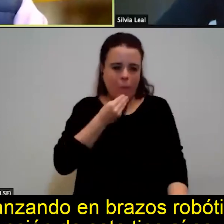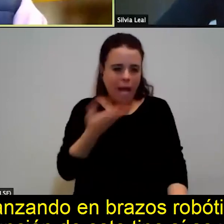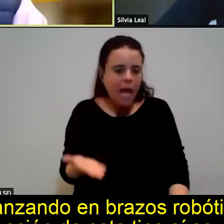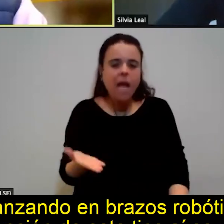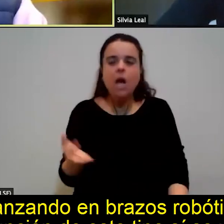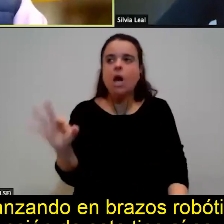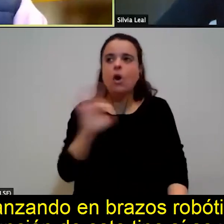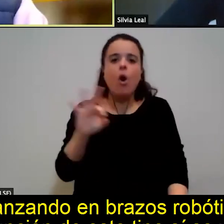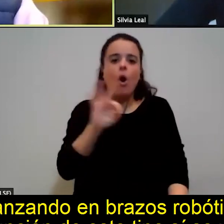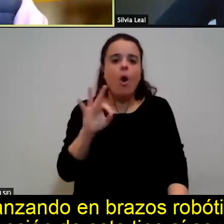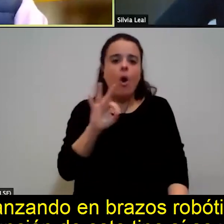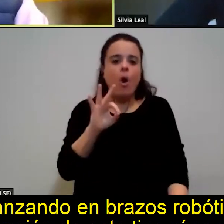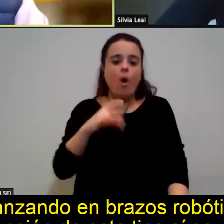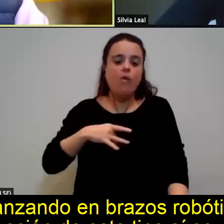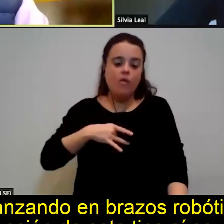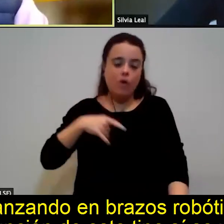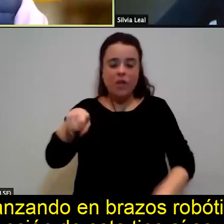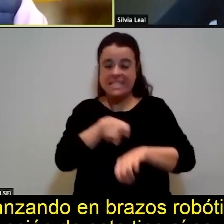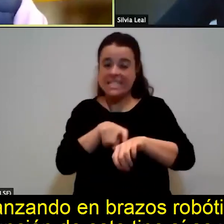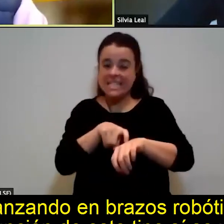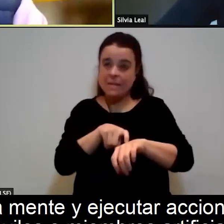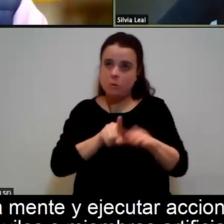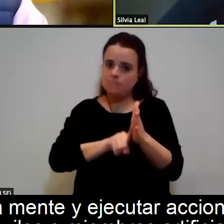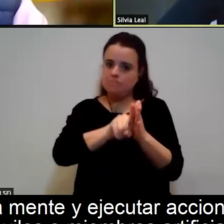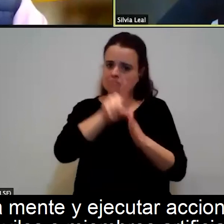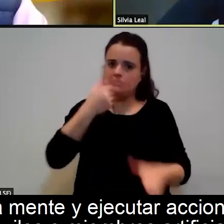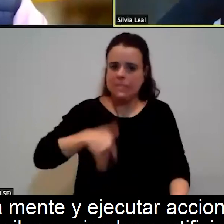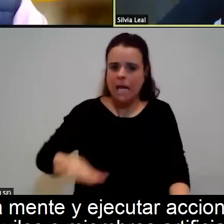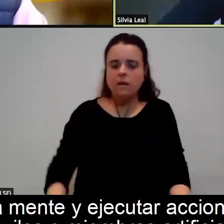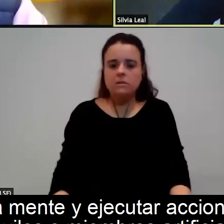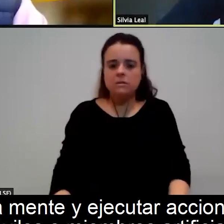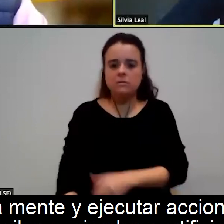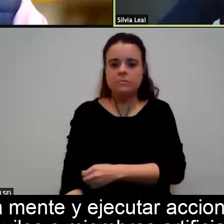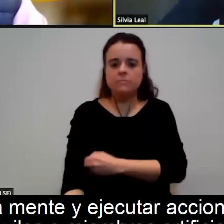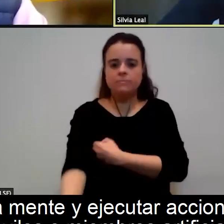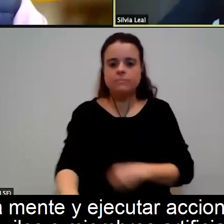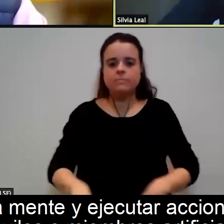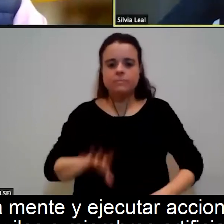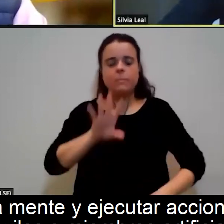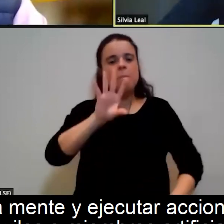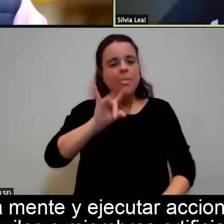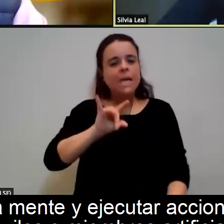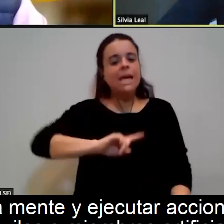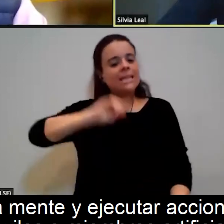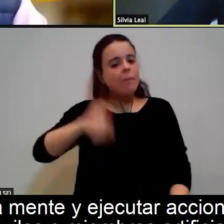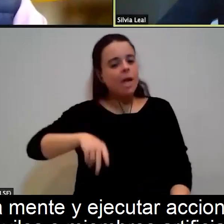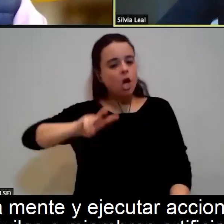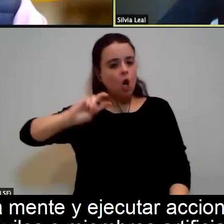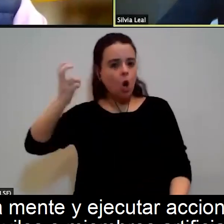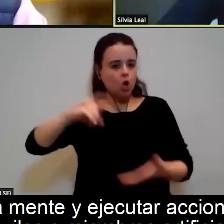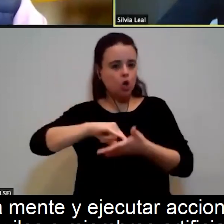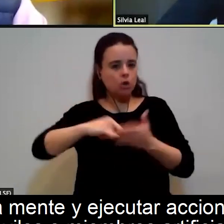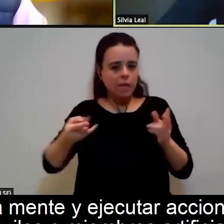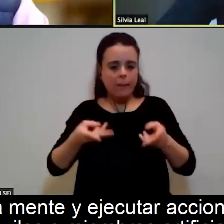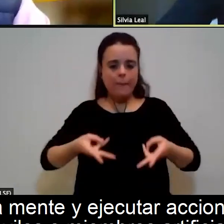tipo de, una función de este tipo sí se va avanzando, ¿no? Con lo cual, Sí, poco a poco. BrainGate también, que te permite, pues, de alguna